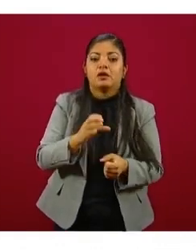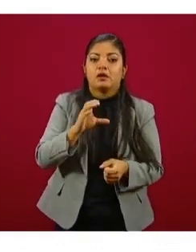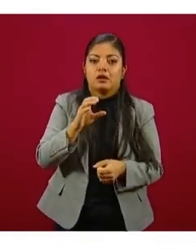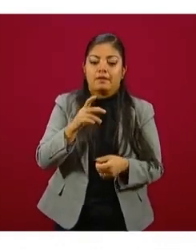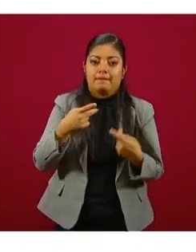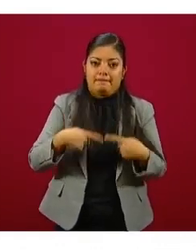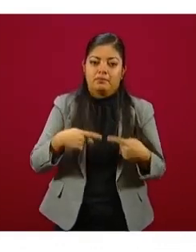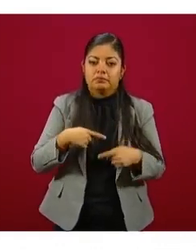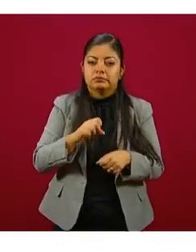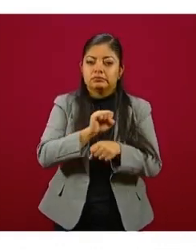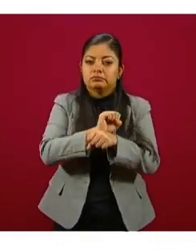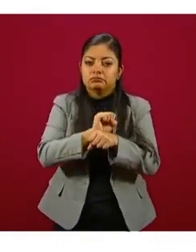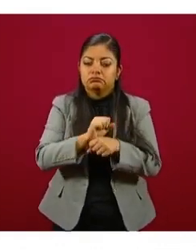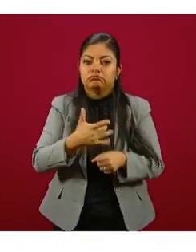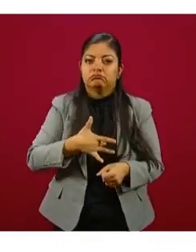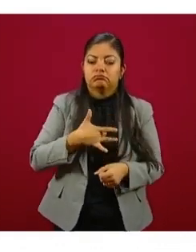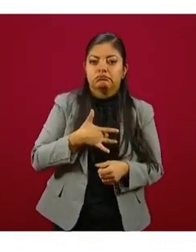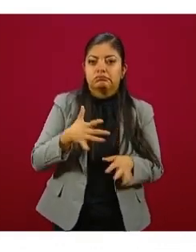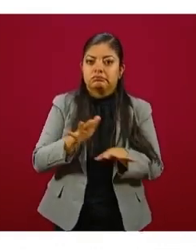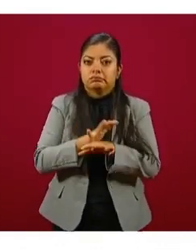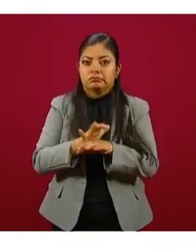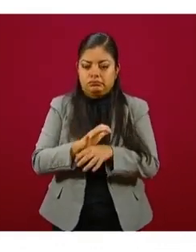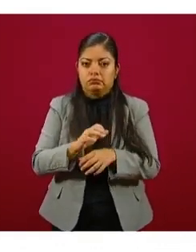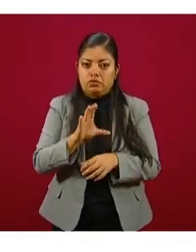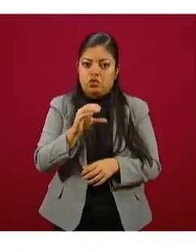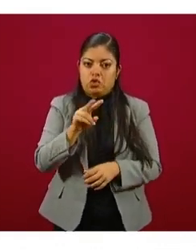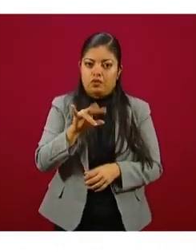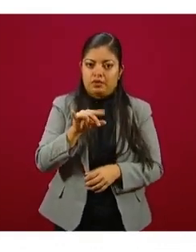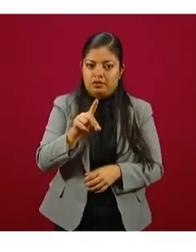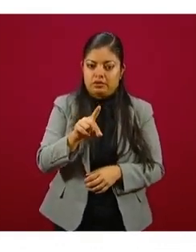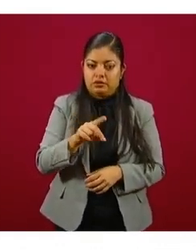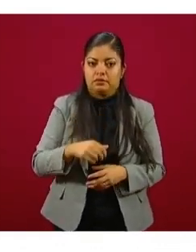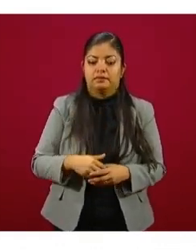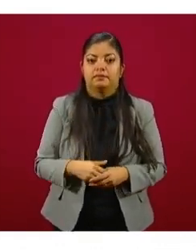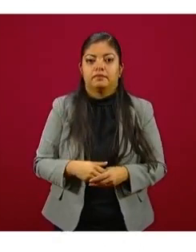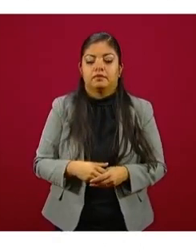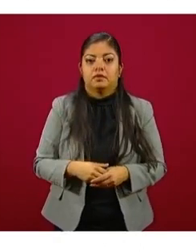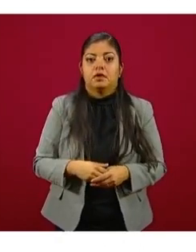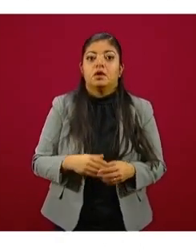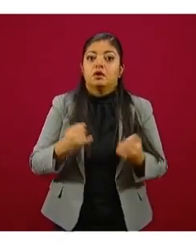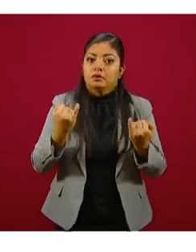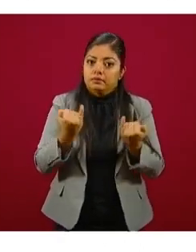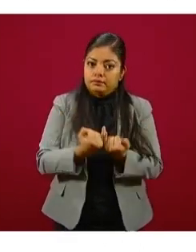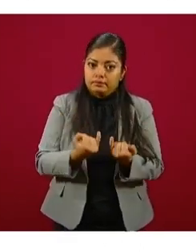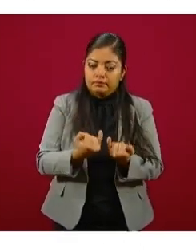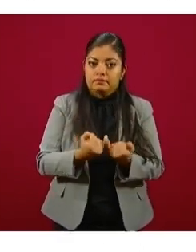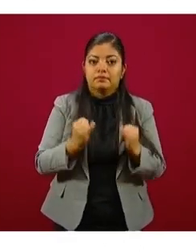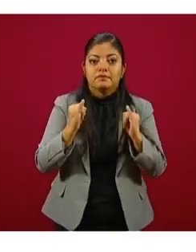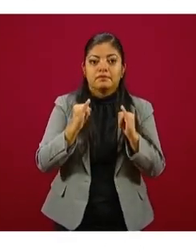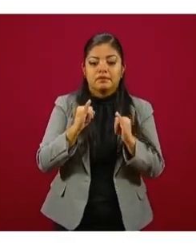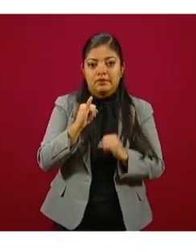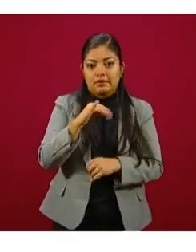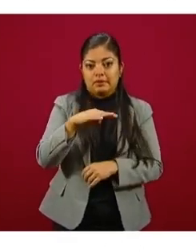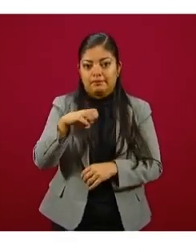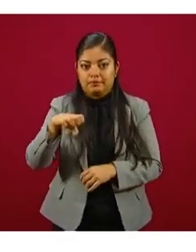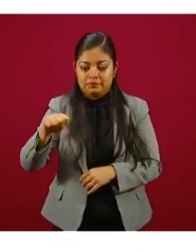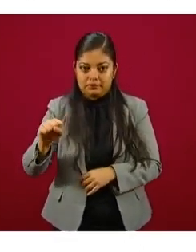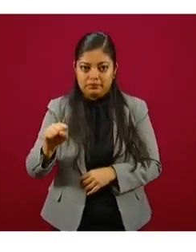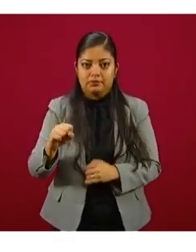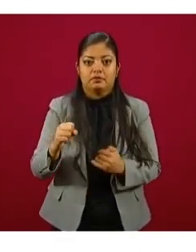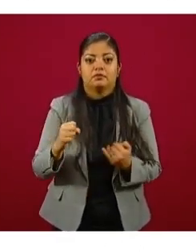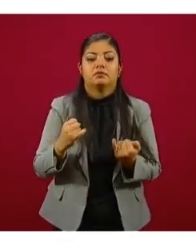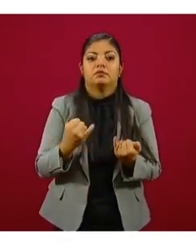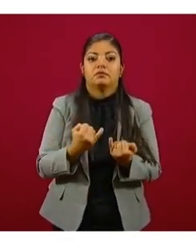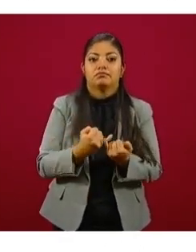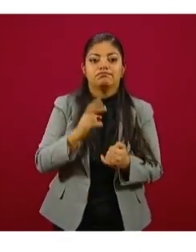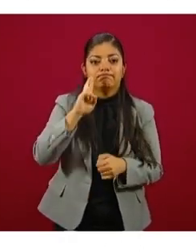con síntomas leves o moderados que presentan un factor de riesgo. Y aquí nuevamente es el Instituto Mexicano del Seguro Social,